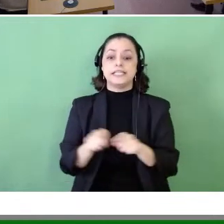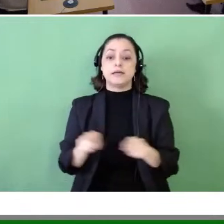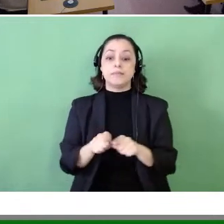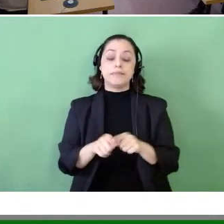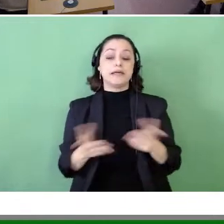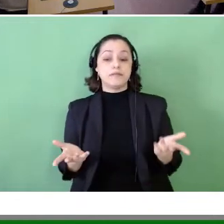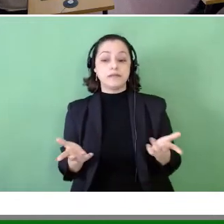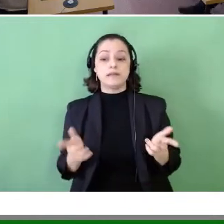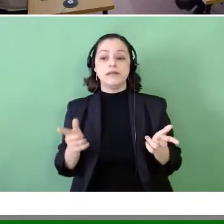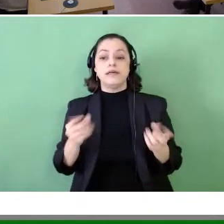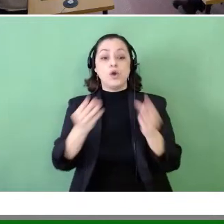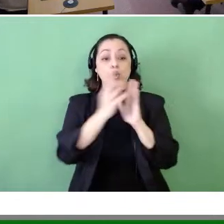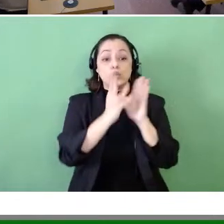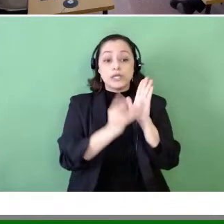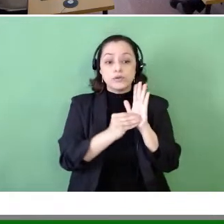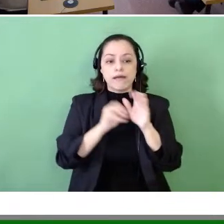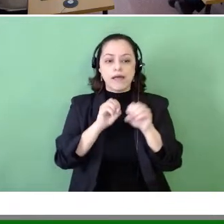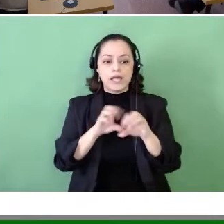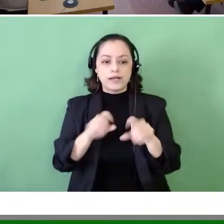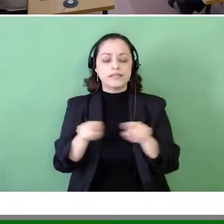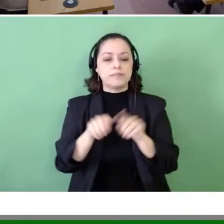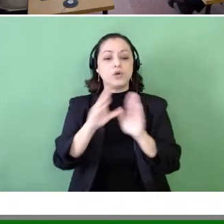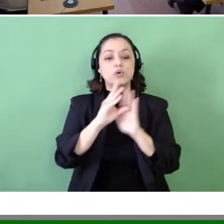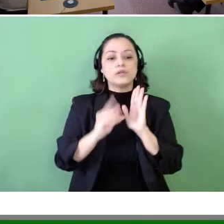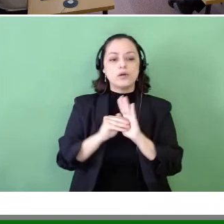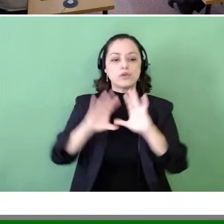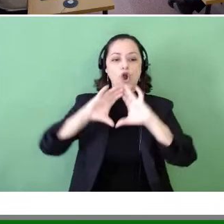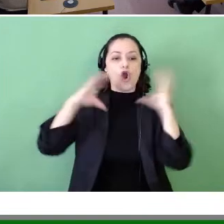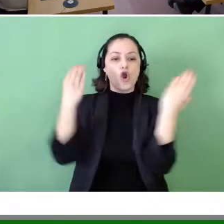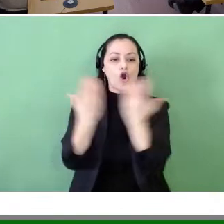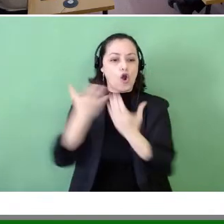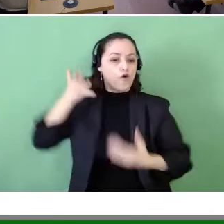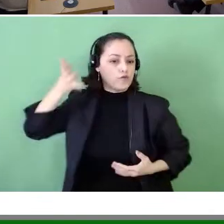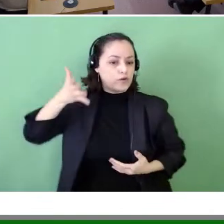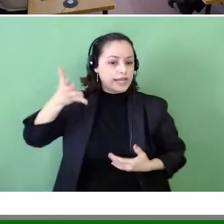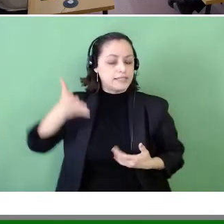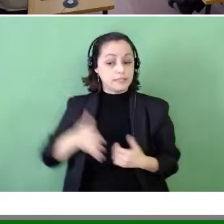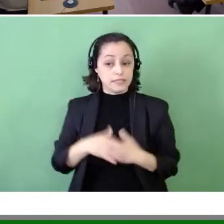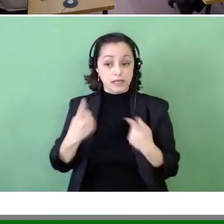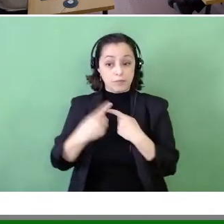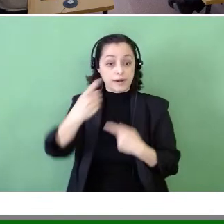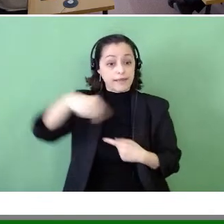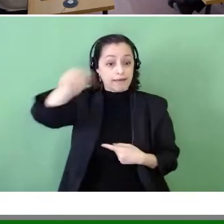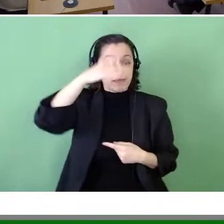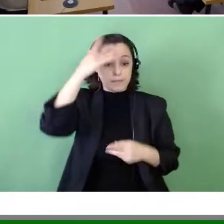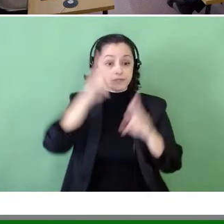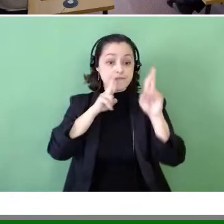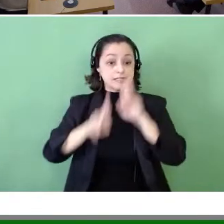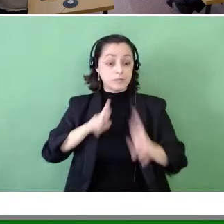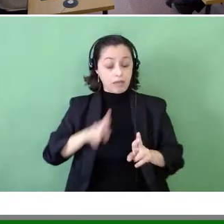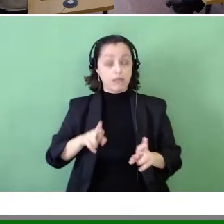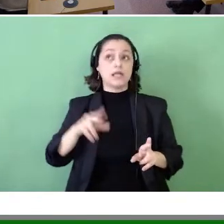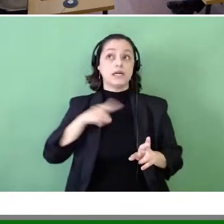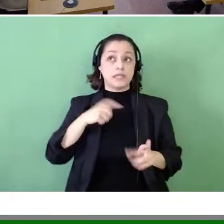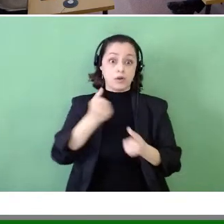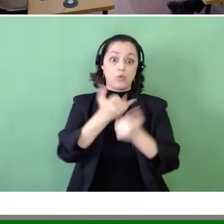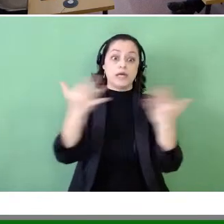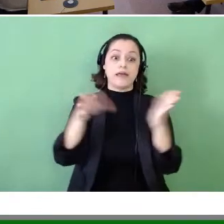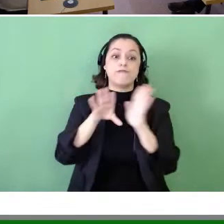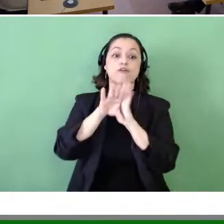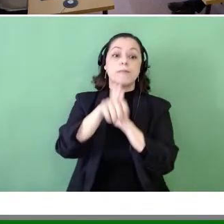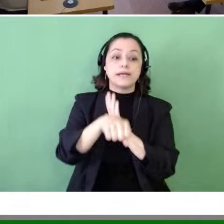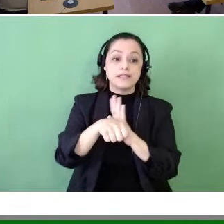educacional y de conferencias, porque los profesionales nos contestaron que hay muchas formaciones